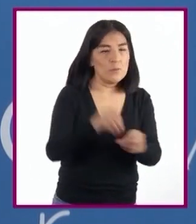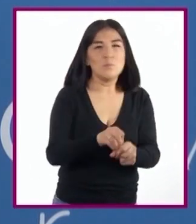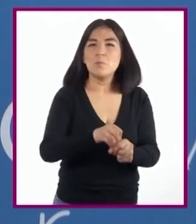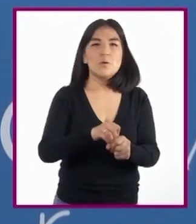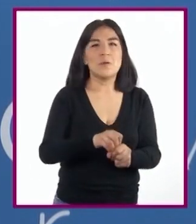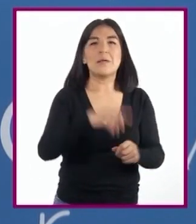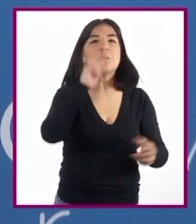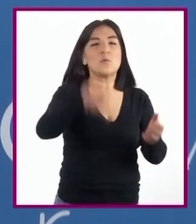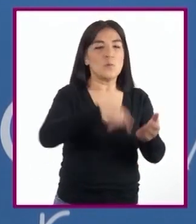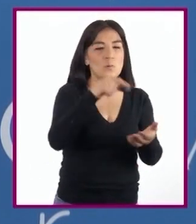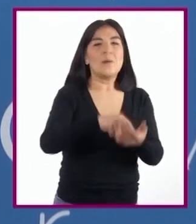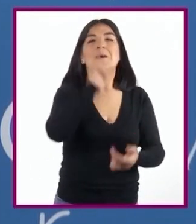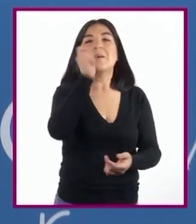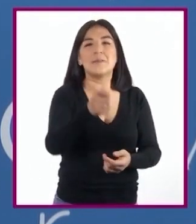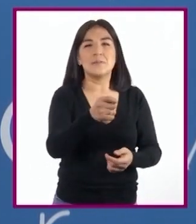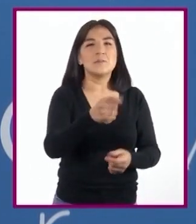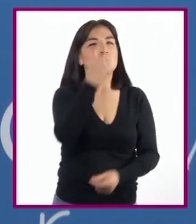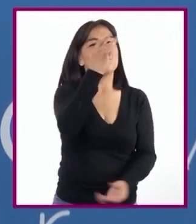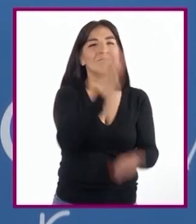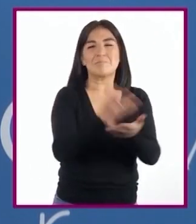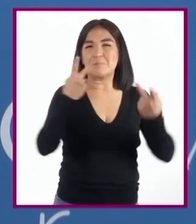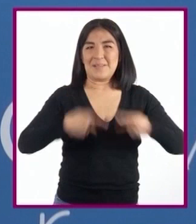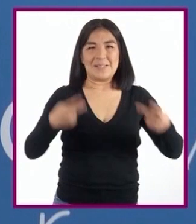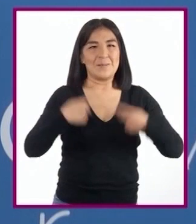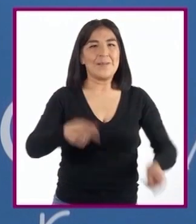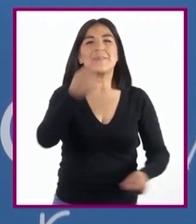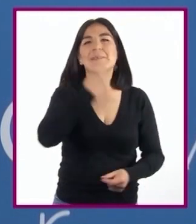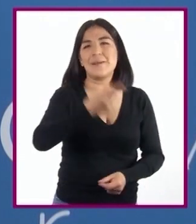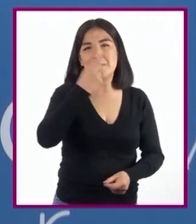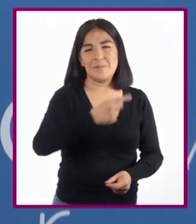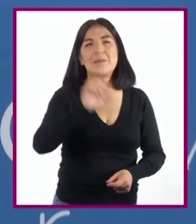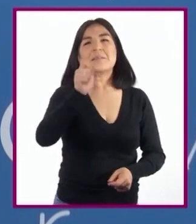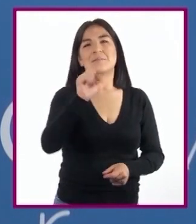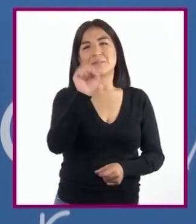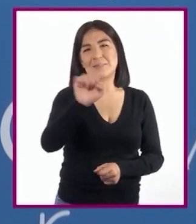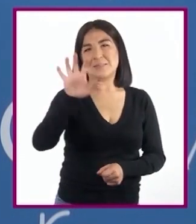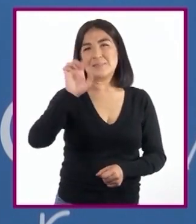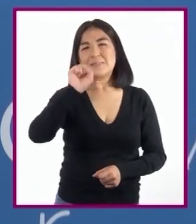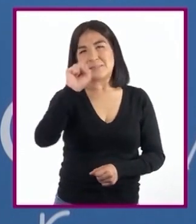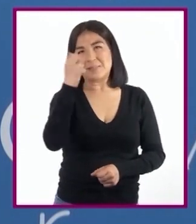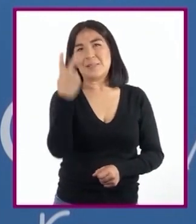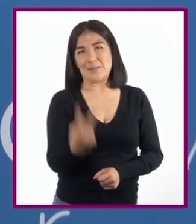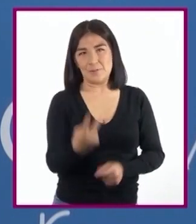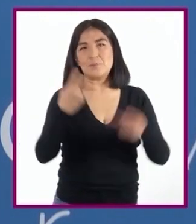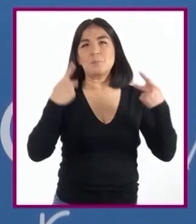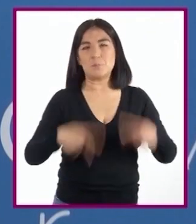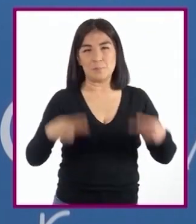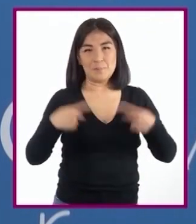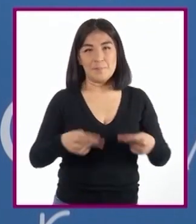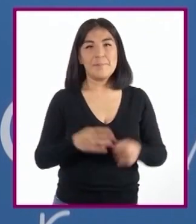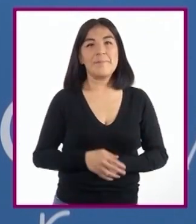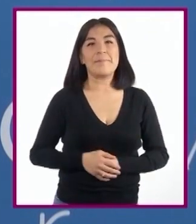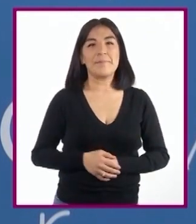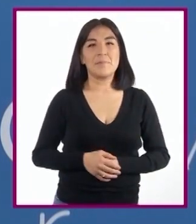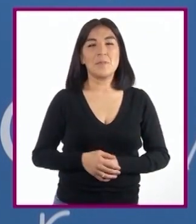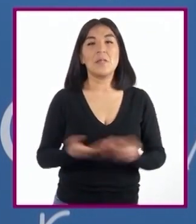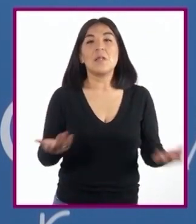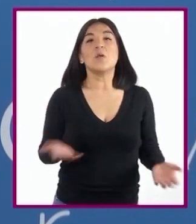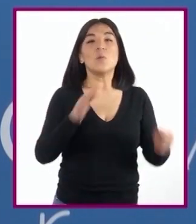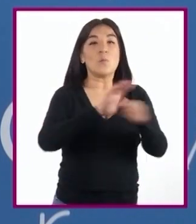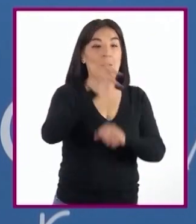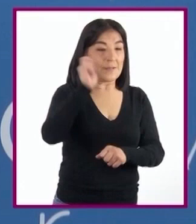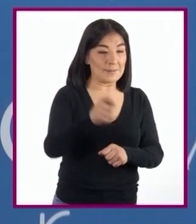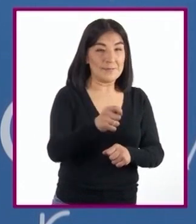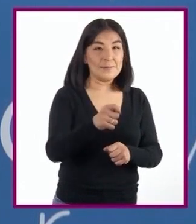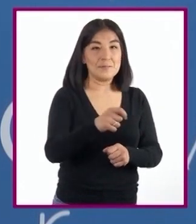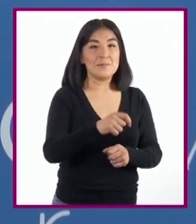espacio muestral son solo los diabéticos, que son 62 pacientes. Y el evento solicitado, que son